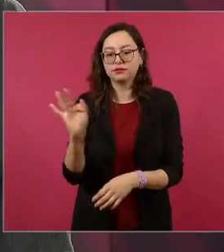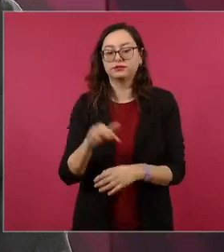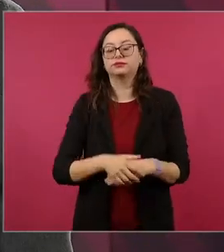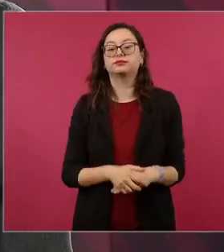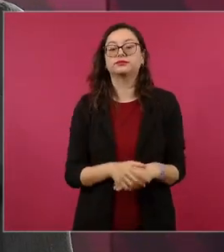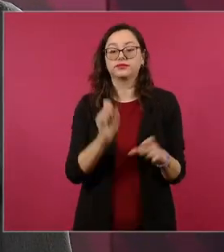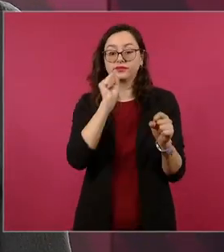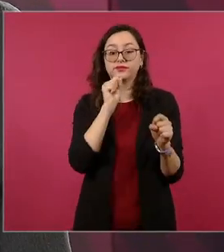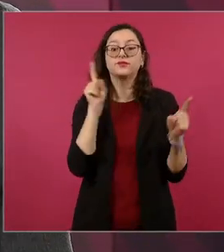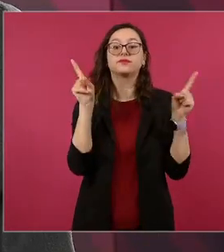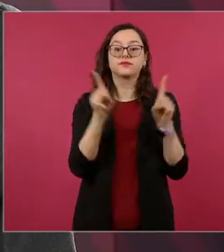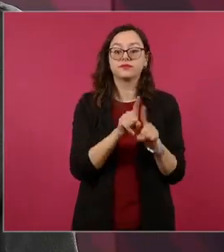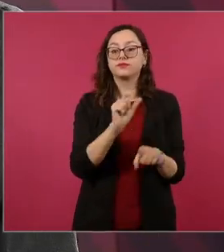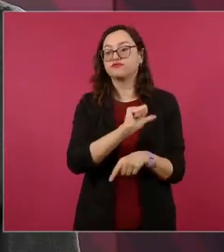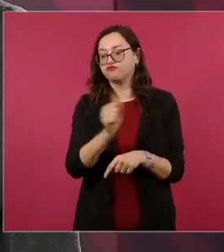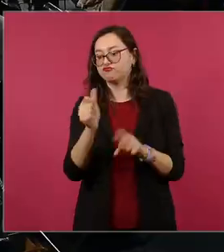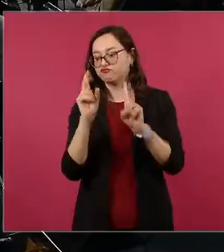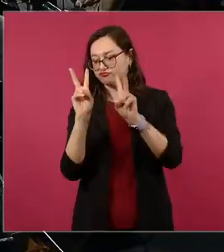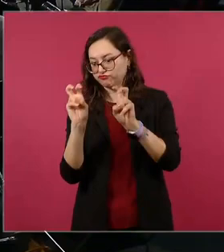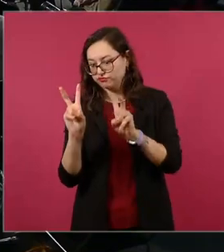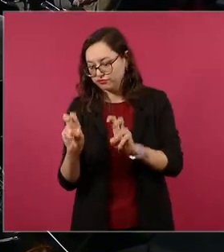de otros temas,